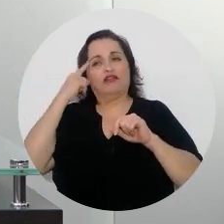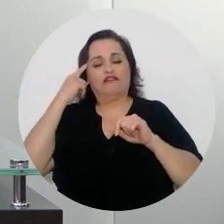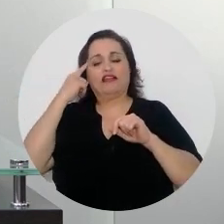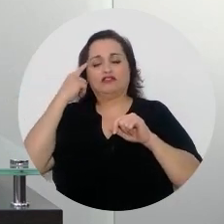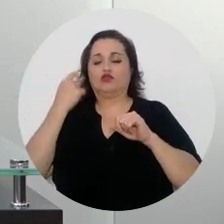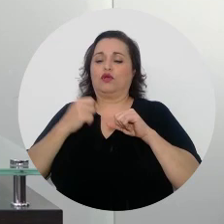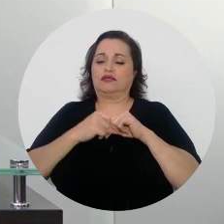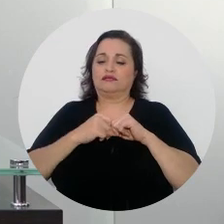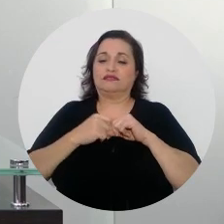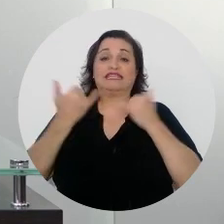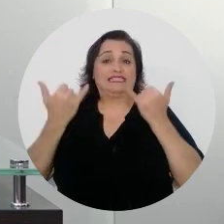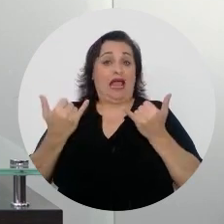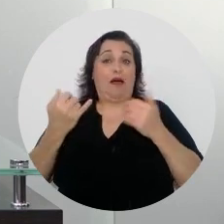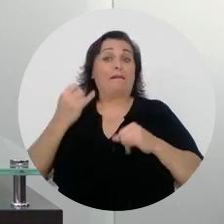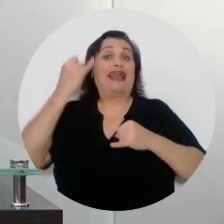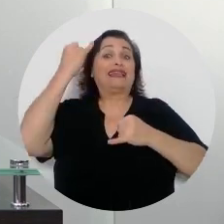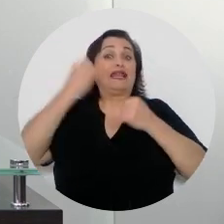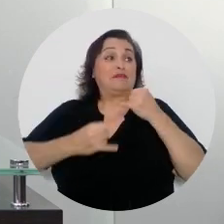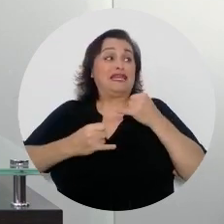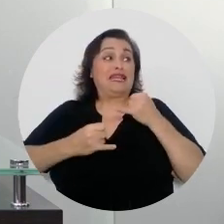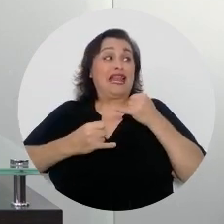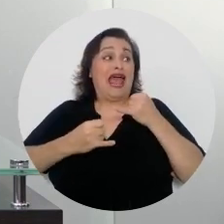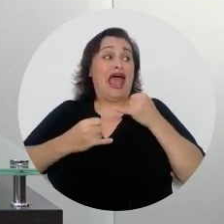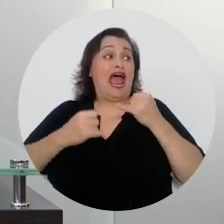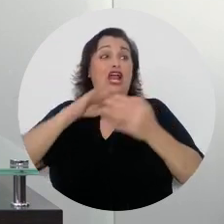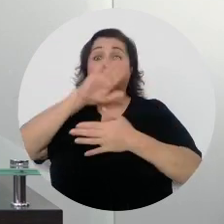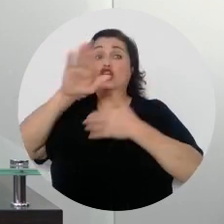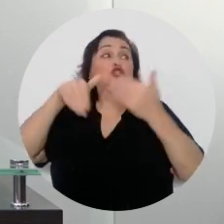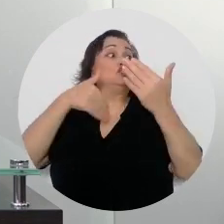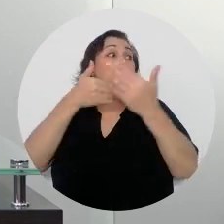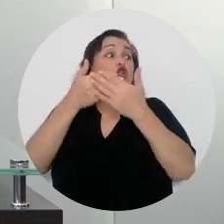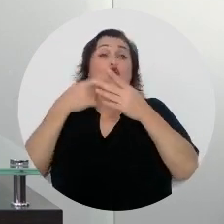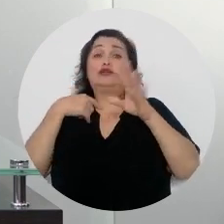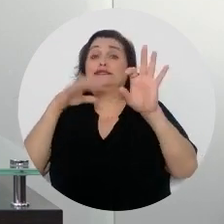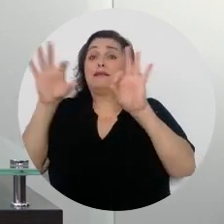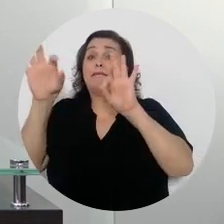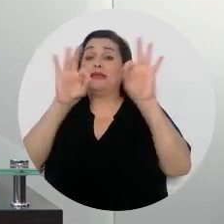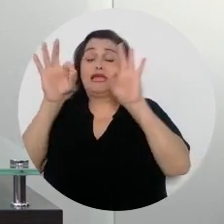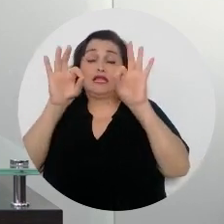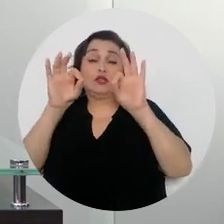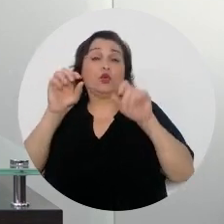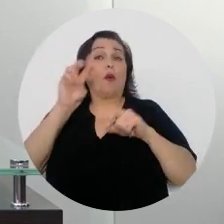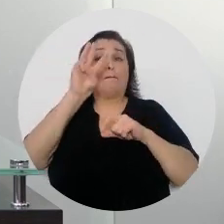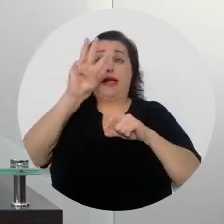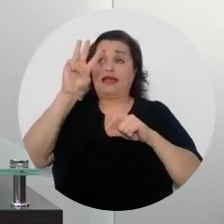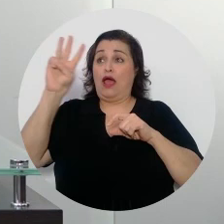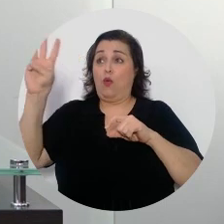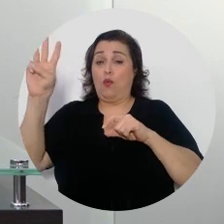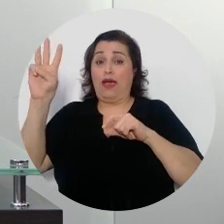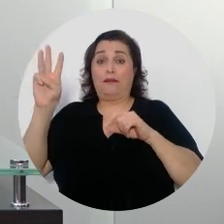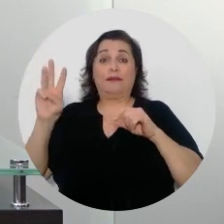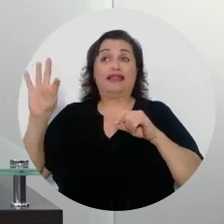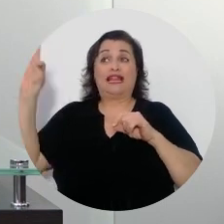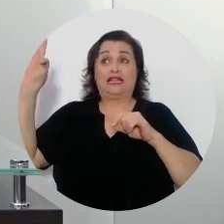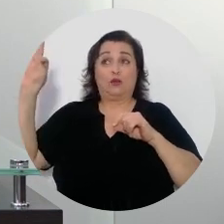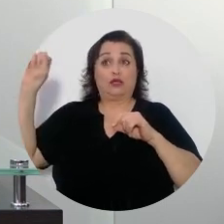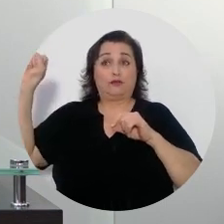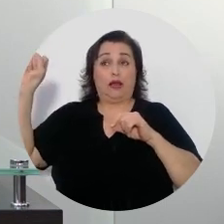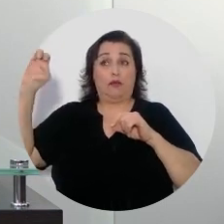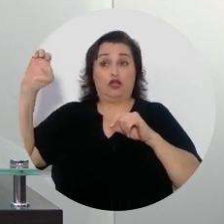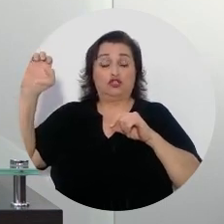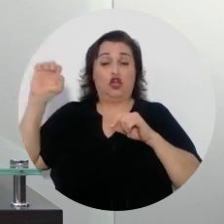de reflexiones. Y ya para concluir, las y los invito a que visiten la página web del